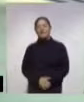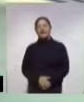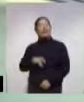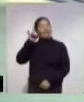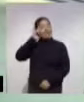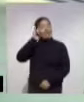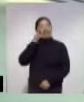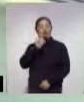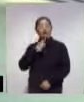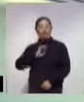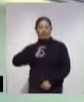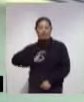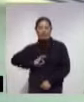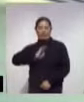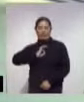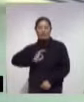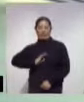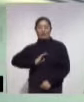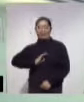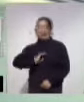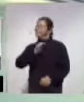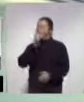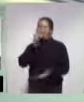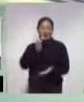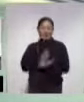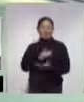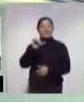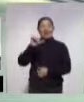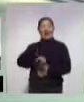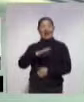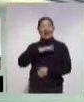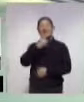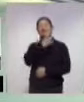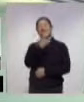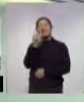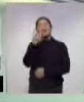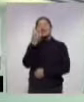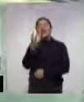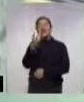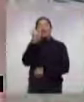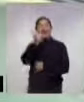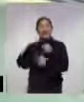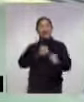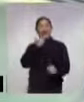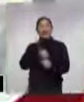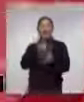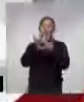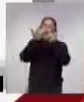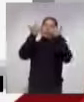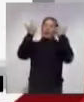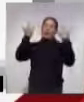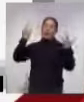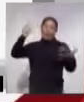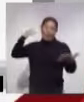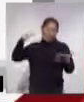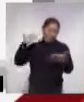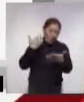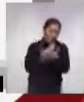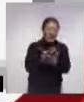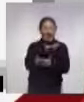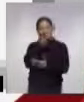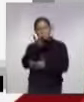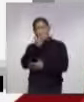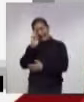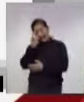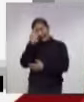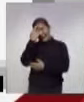de Toluca. Y es que nada más y nada menos que hoy cumplen 103 años de historia, grandeza y tradición.